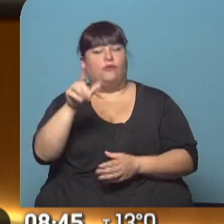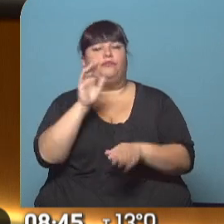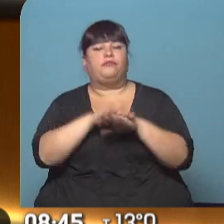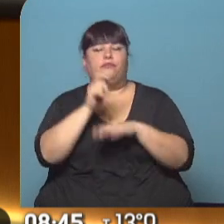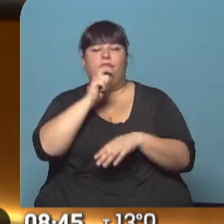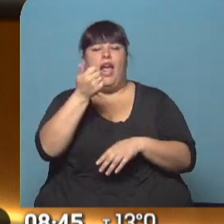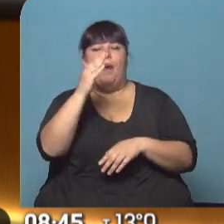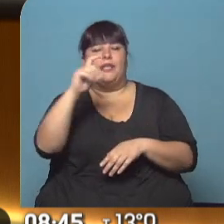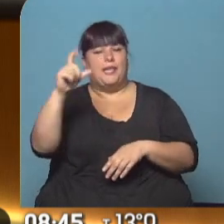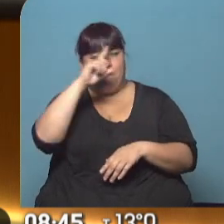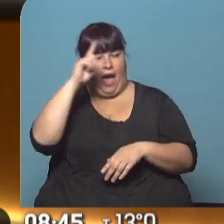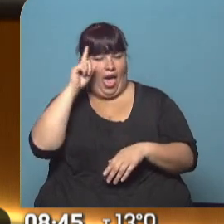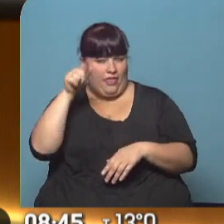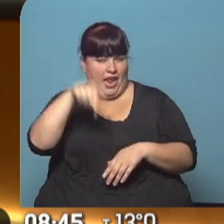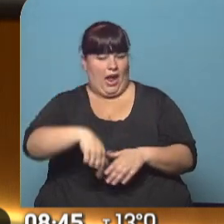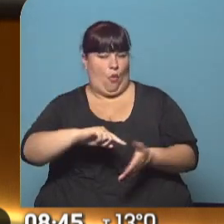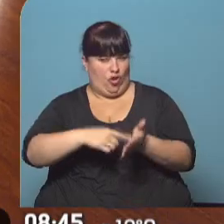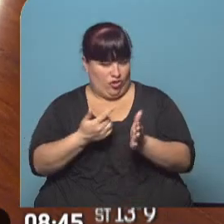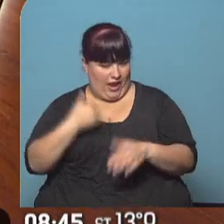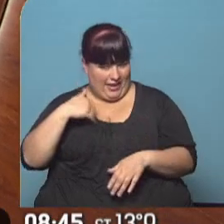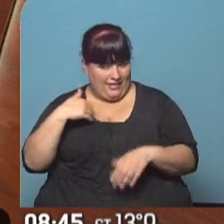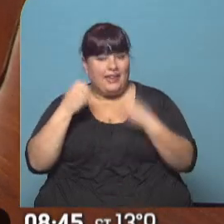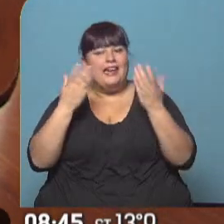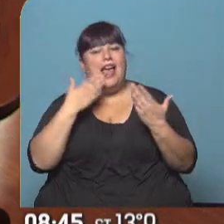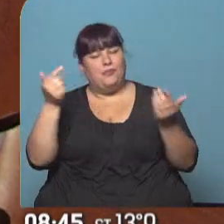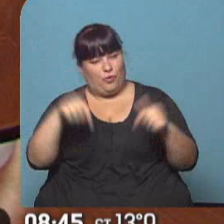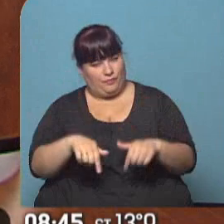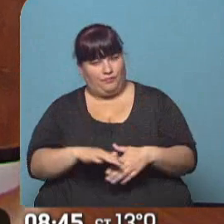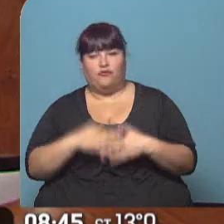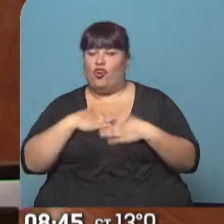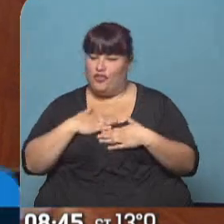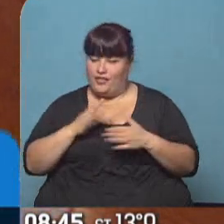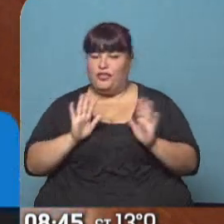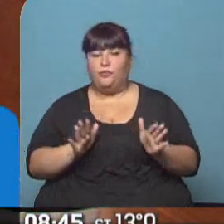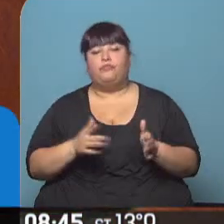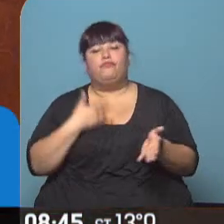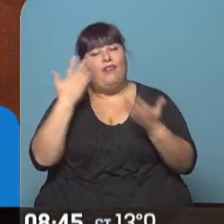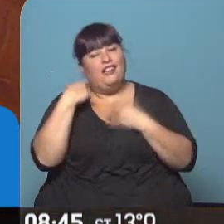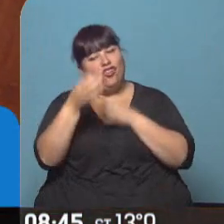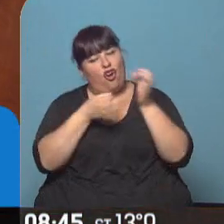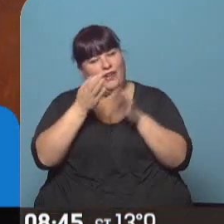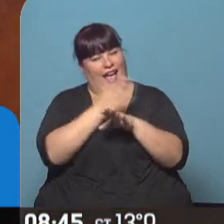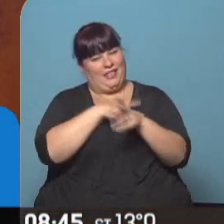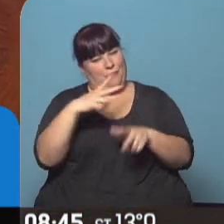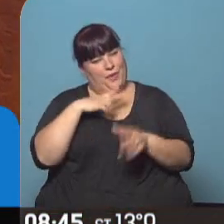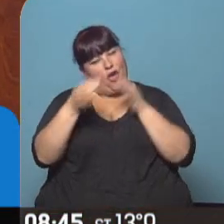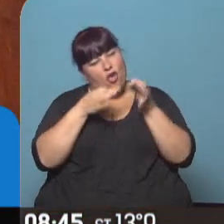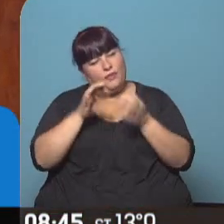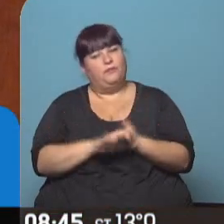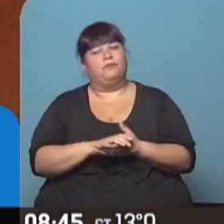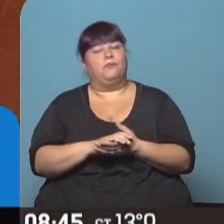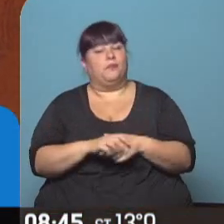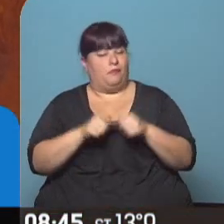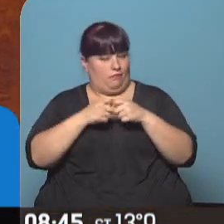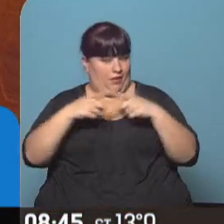diario ABC de Madrid, aquí en Buenos Aires, en la Argentina. Carmen, gracias por venir. Un placer. Bueno, lo dialogábamos antes de cámara, ¿no? Está